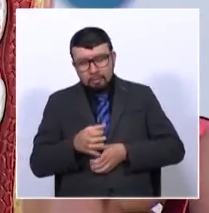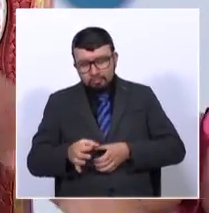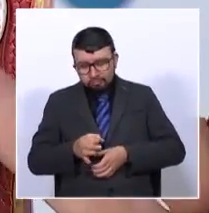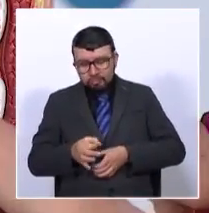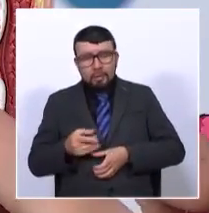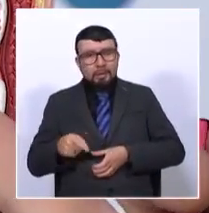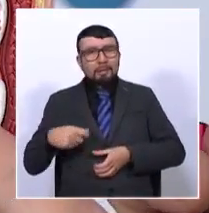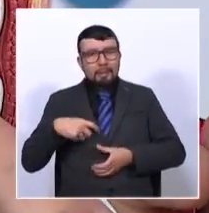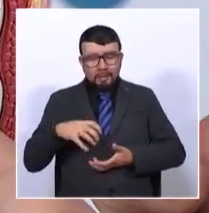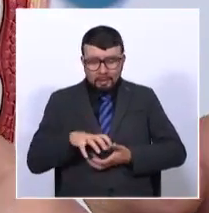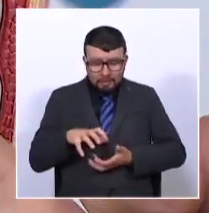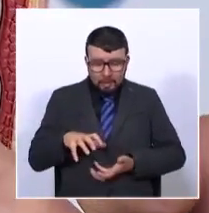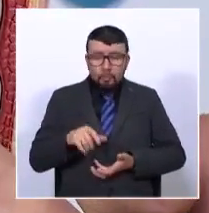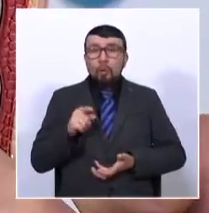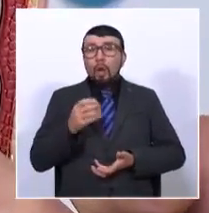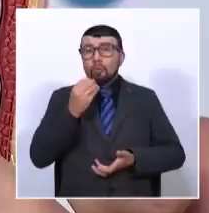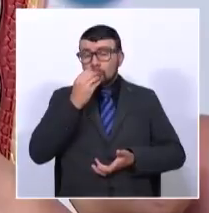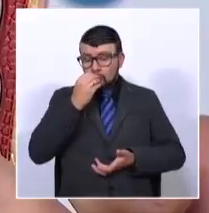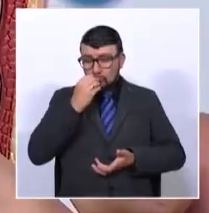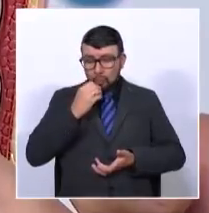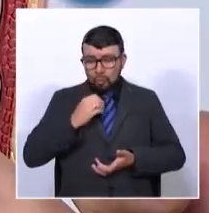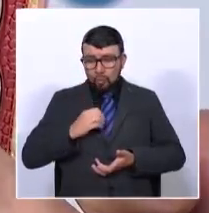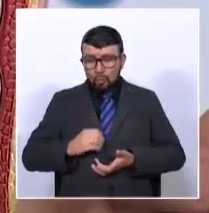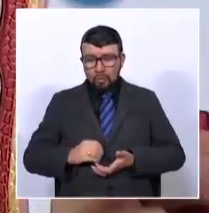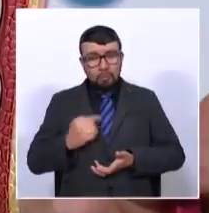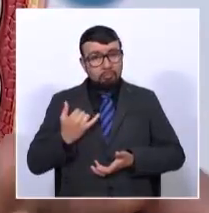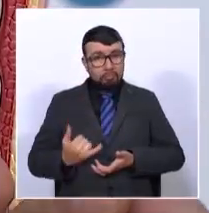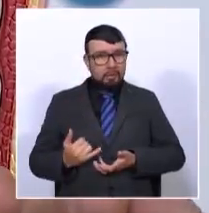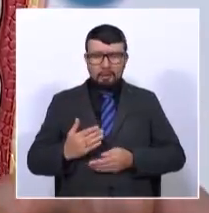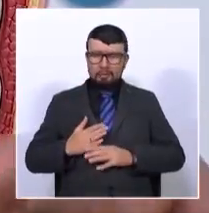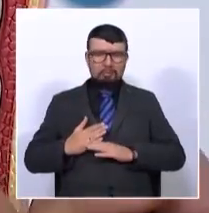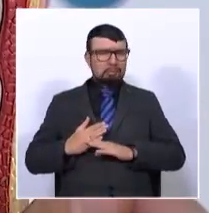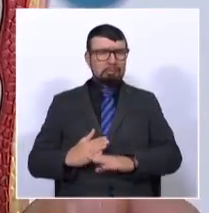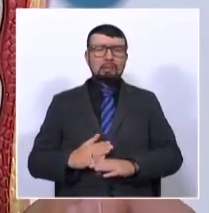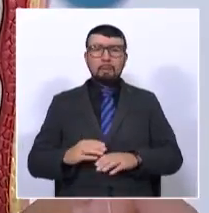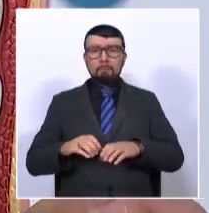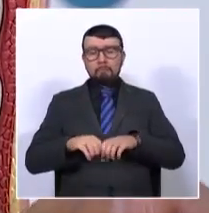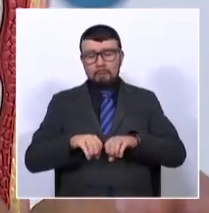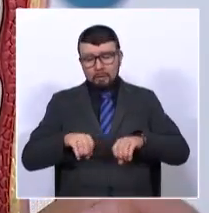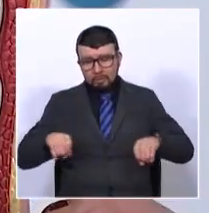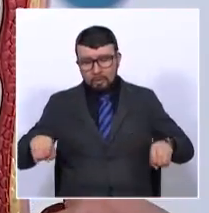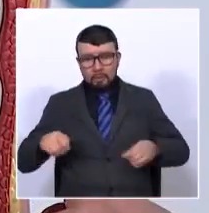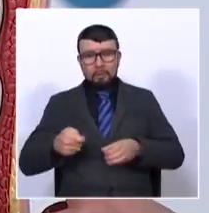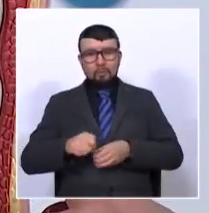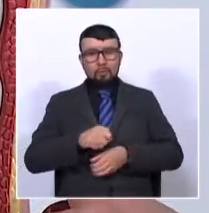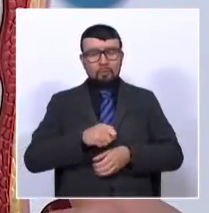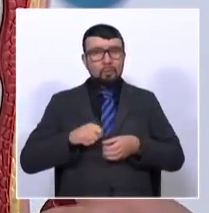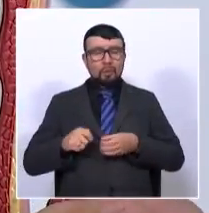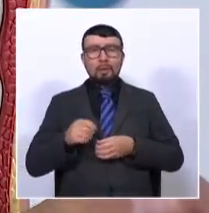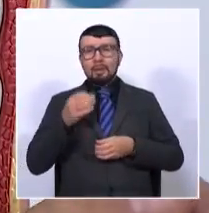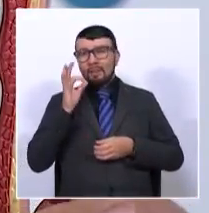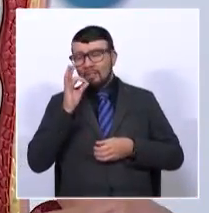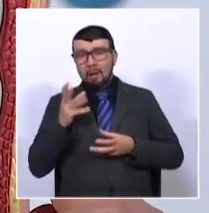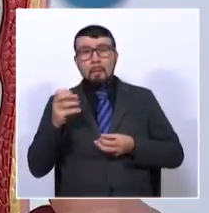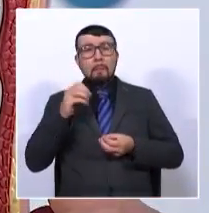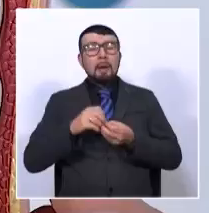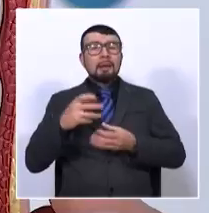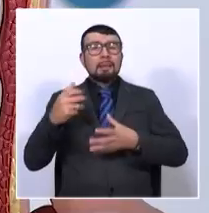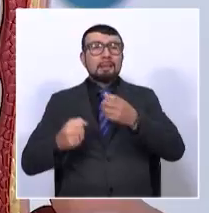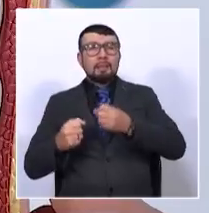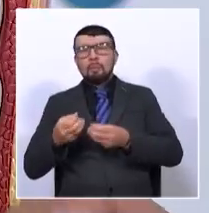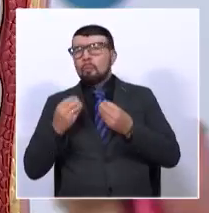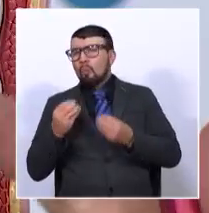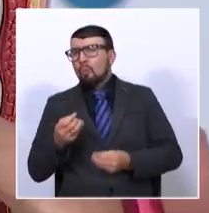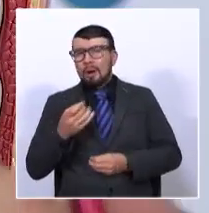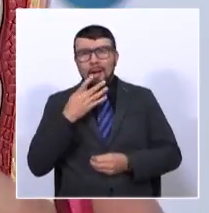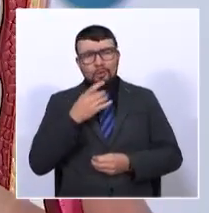Entonces cuando ustedes comen un alimento irritante, como embutidos, enlatados, café con leche, exceso de